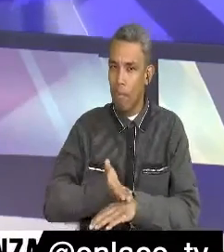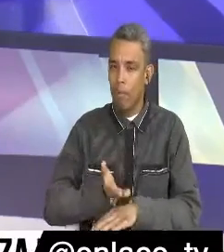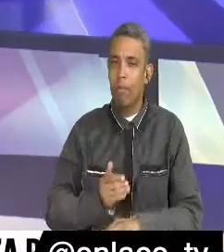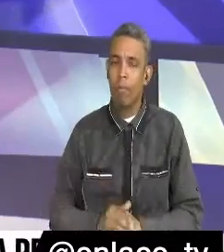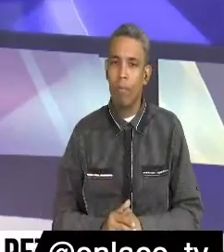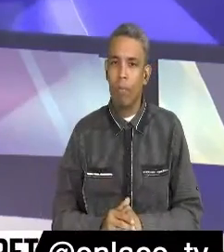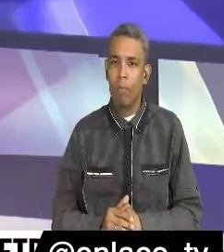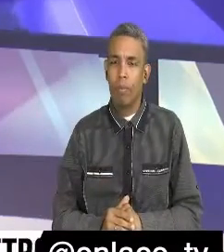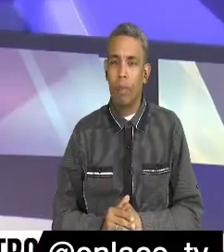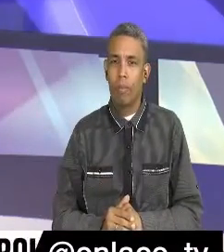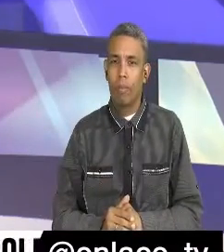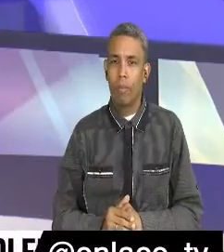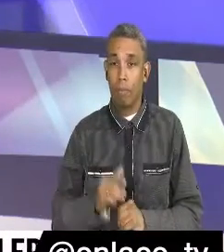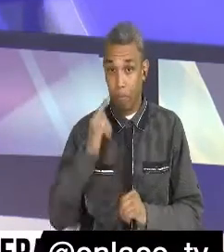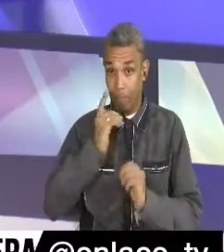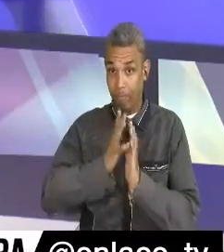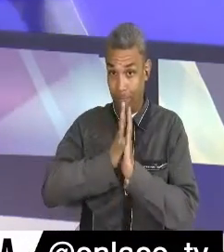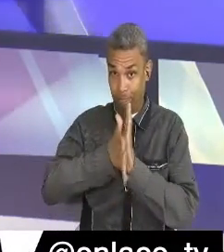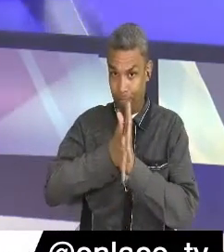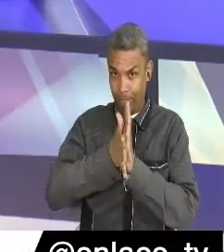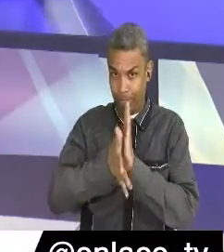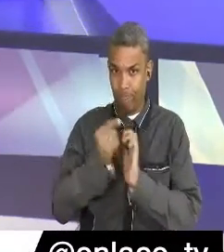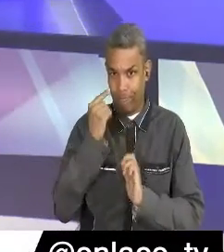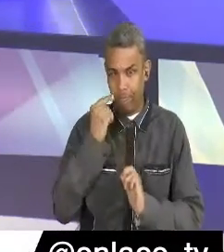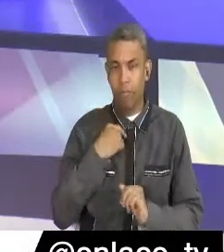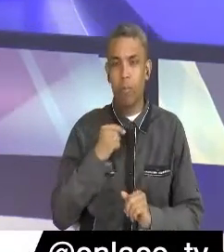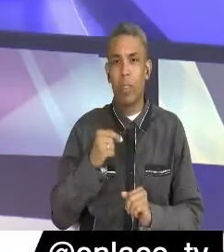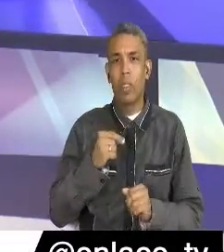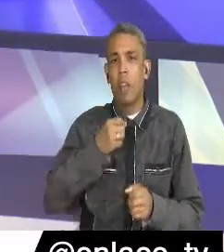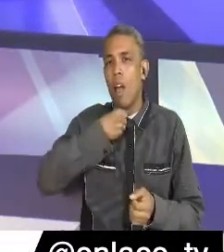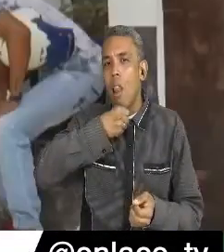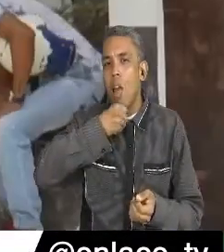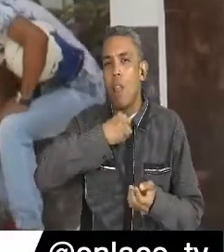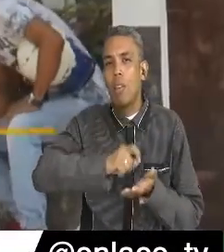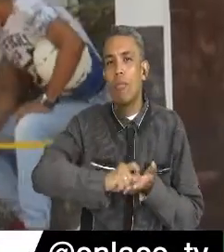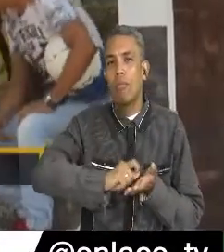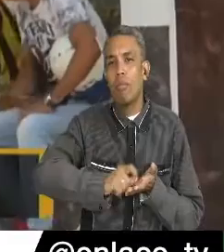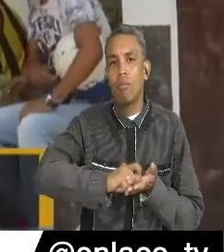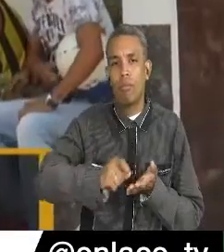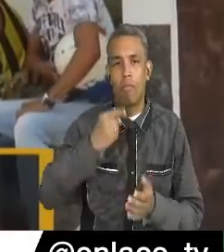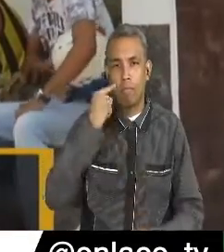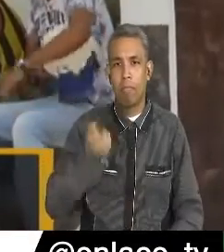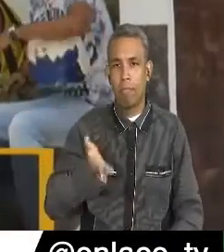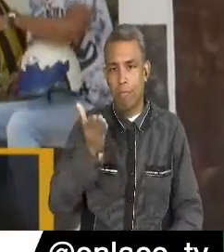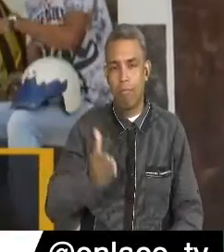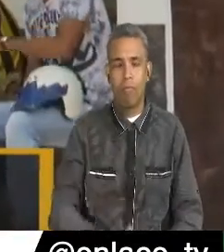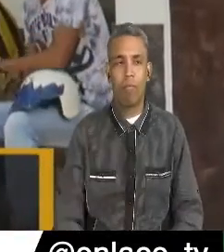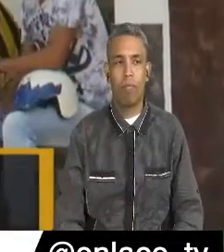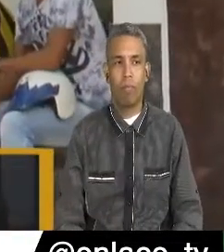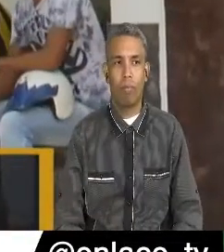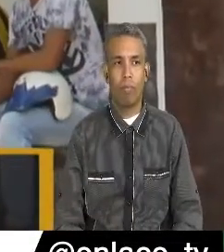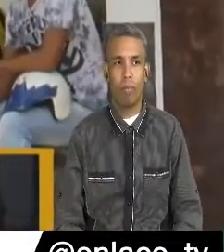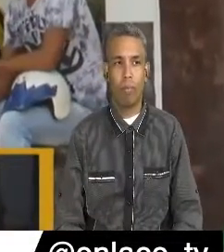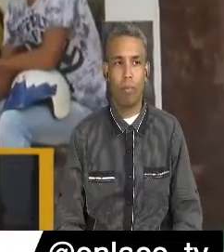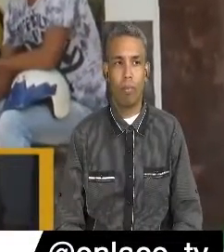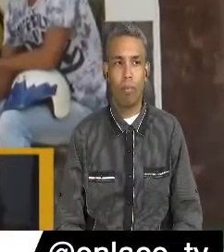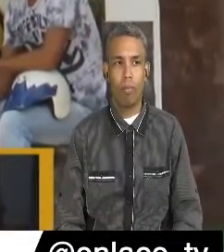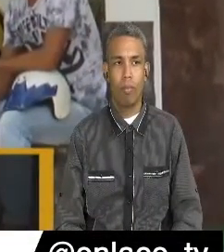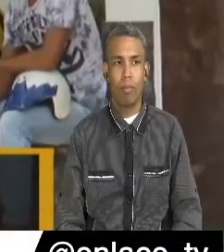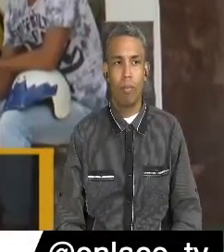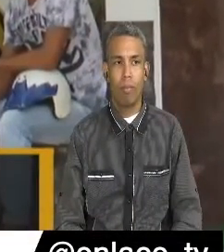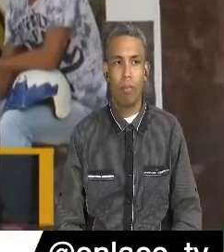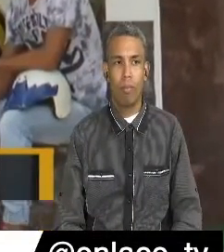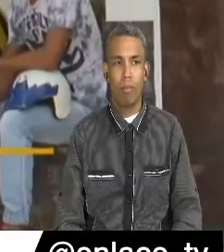hicieron. Este es un informe de Zulayu Cruz. Adelante, Zulay. Buenas tardes, pues hablamos con el papá de Carlos Viviescas,